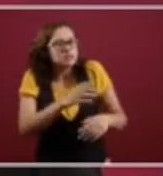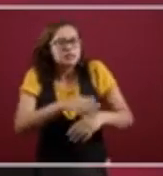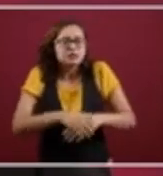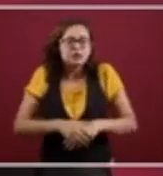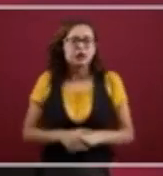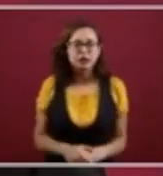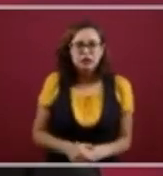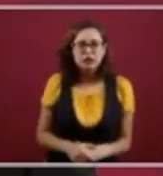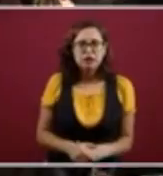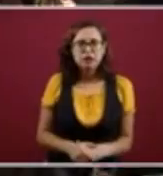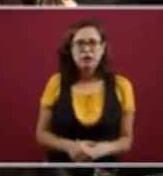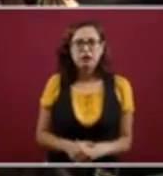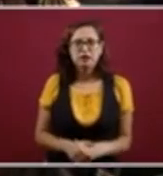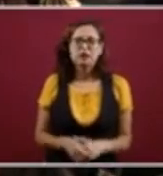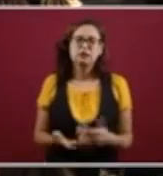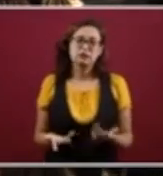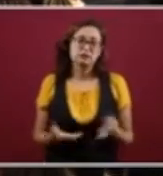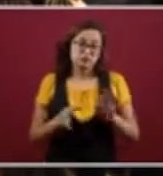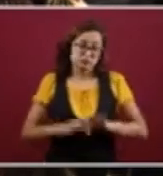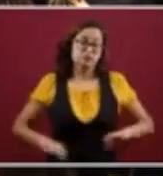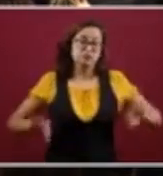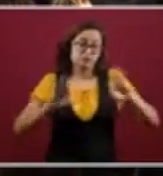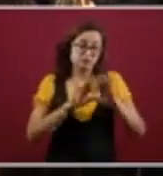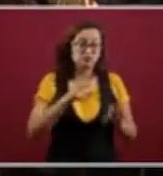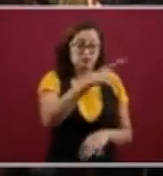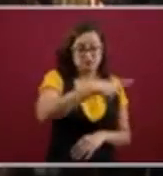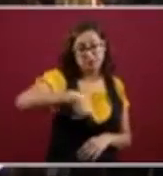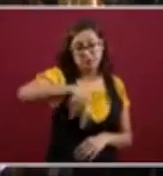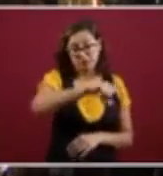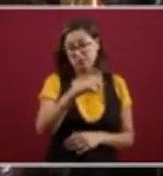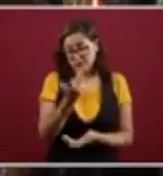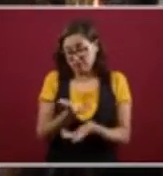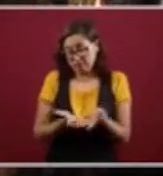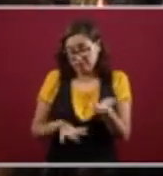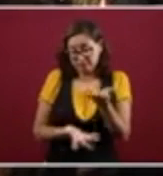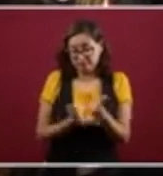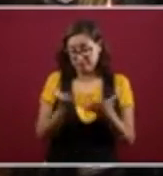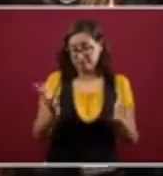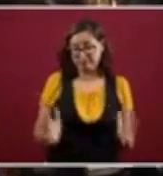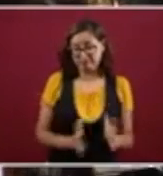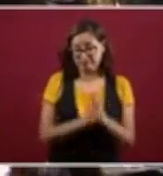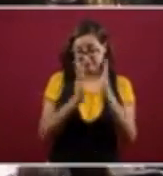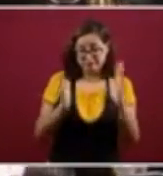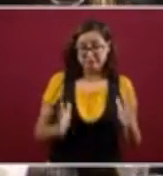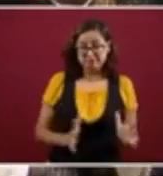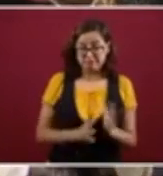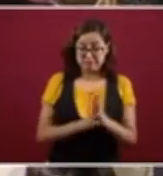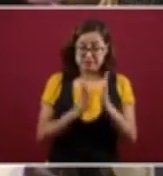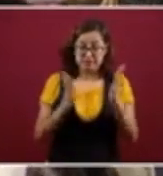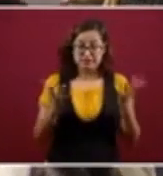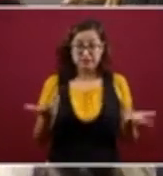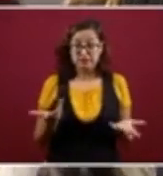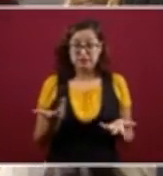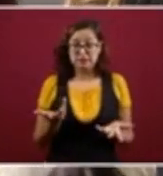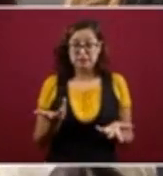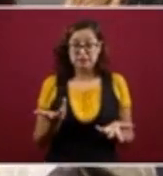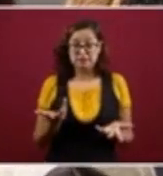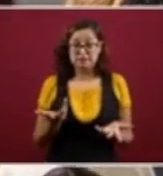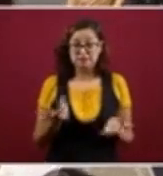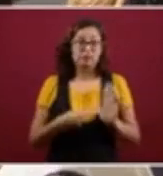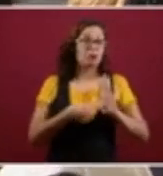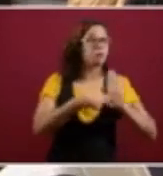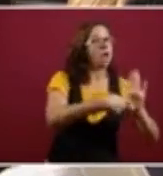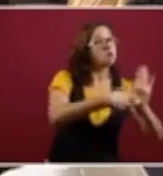los participantes, conocerlos, que se